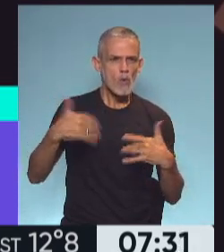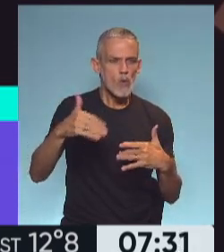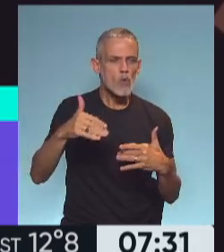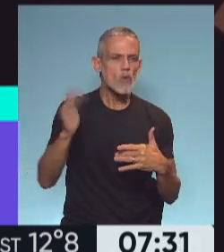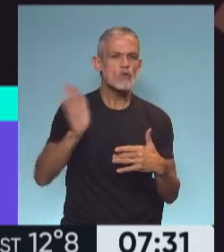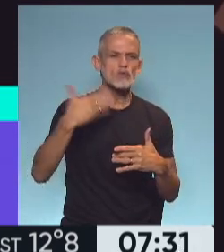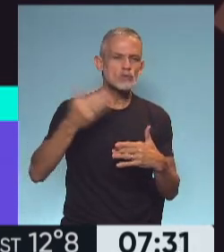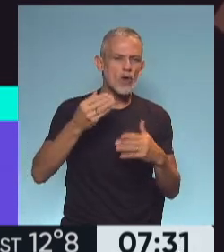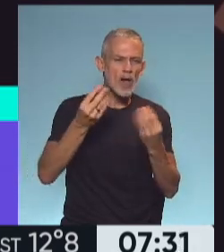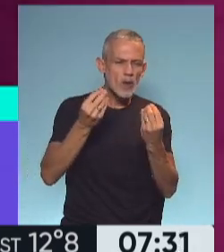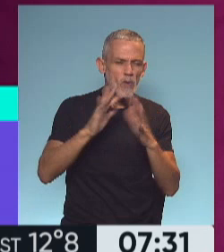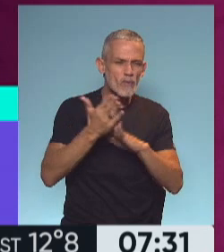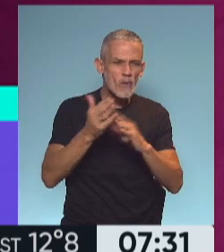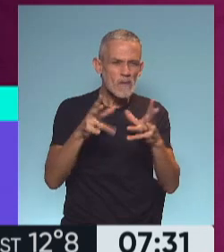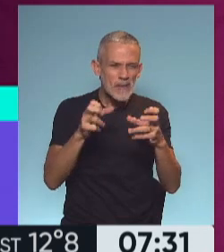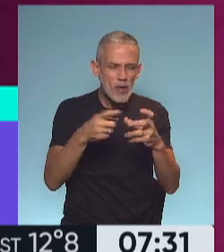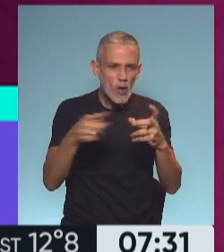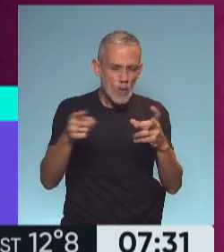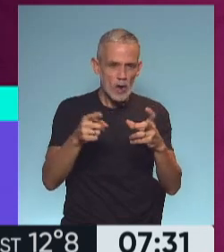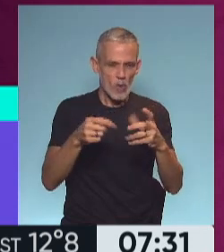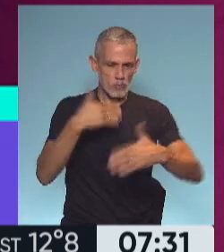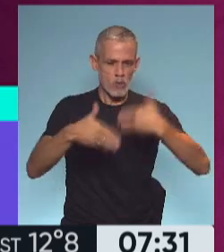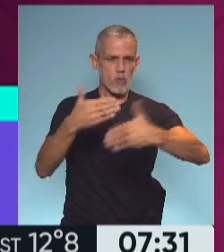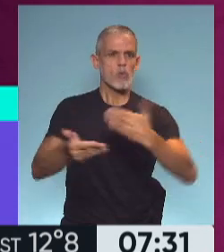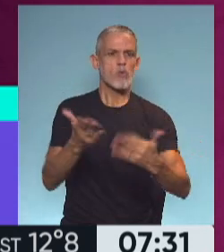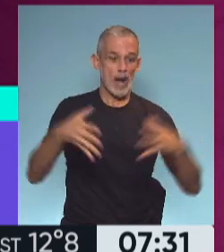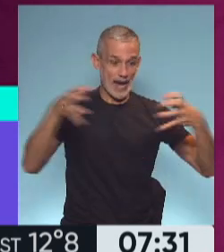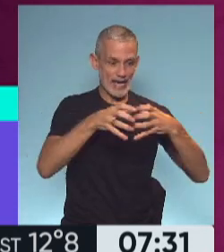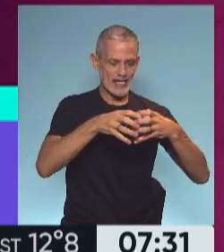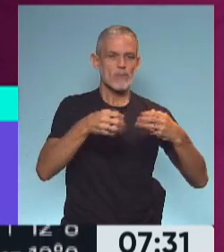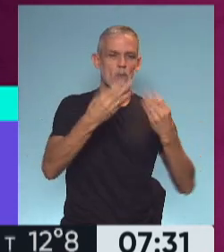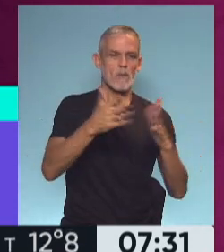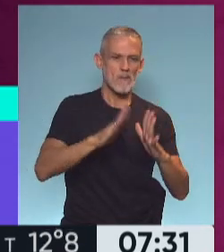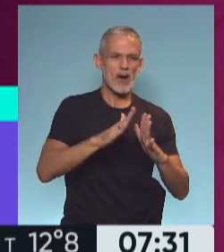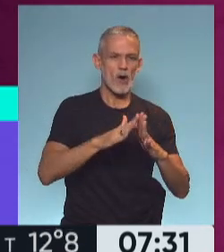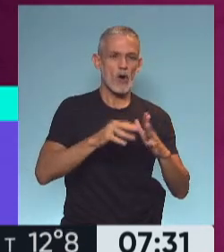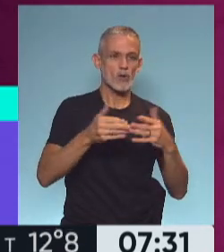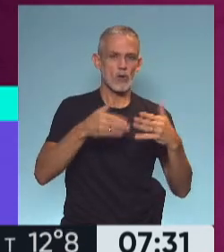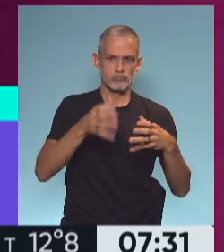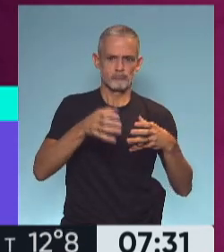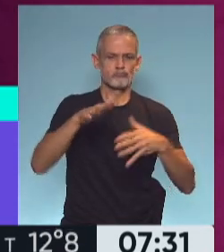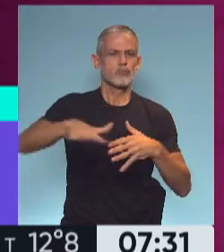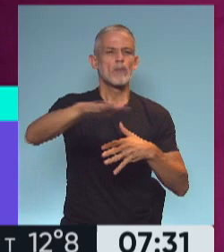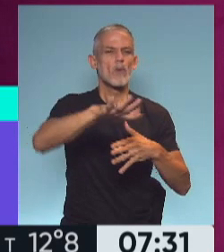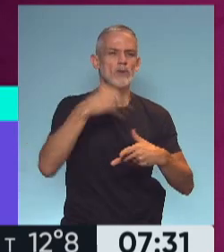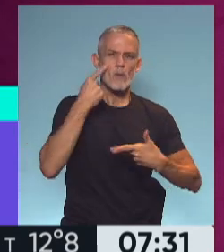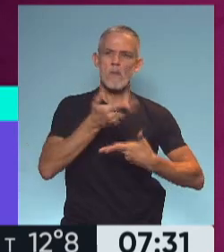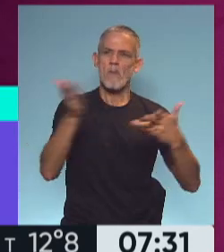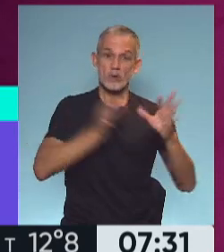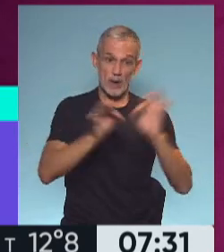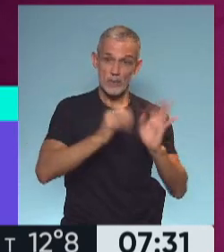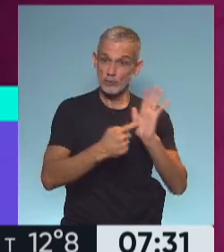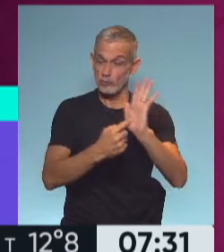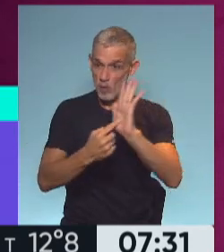todas las aristas del videojuego, crecer por supuesto como equipo y acceder a algunos espacios que nos permiten mostrar nuestro proyecto